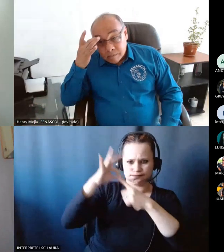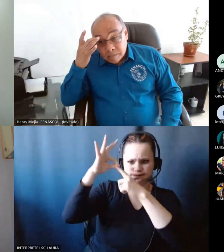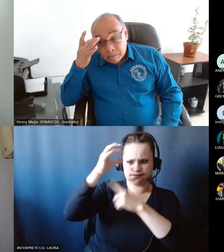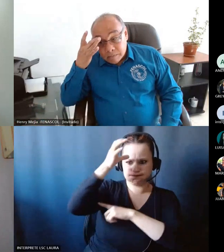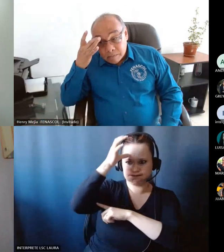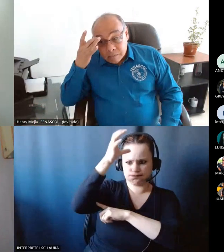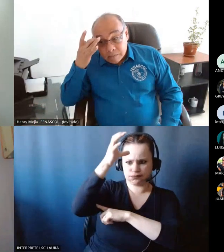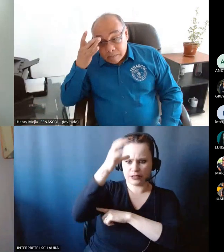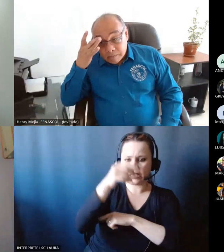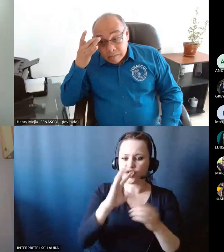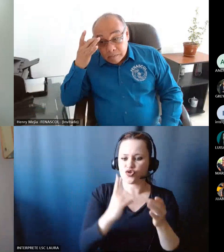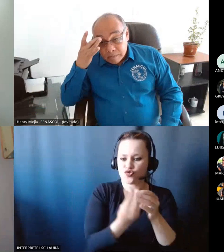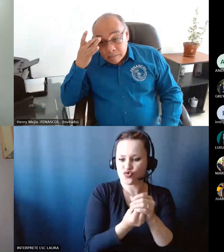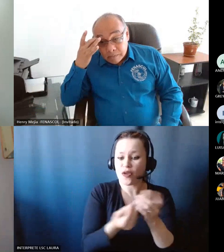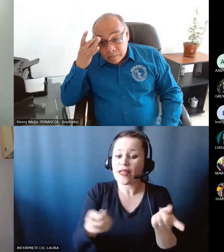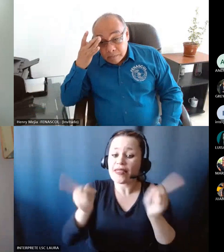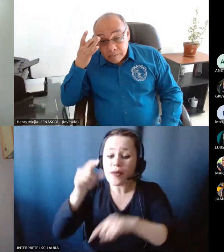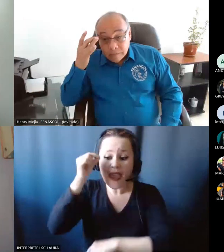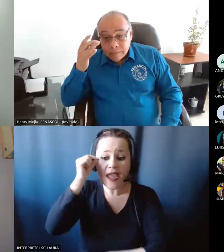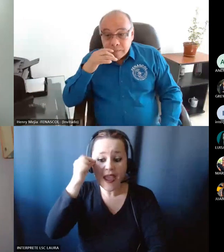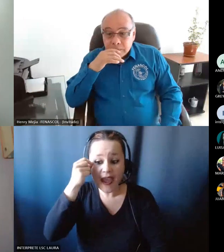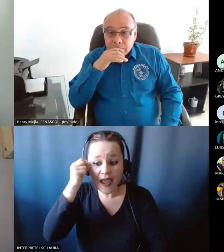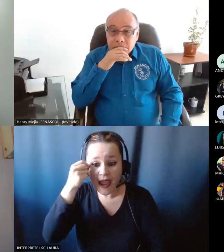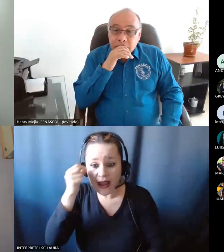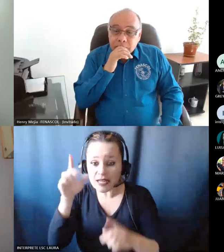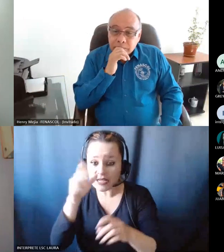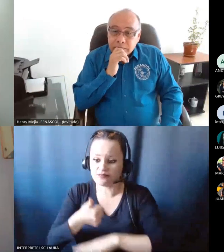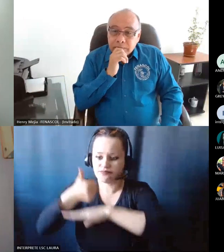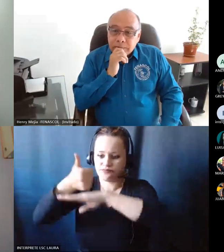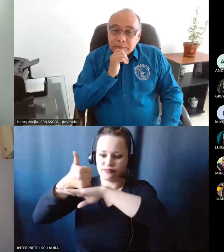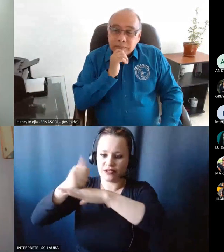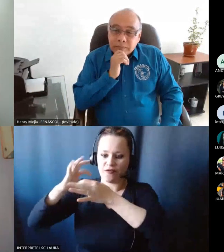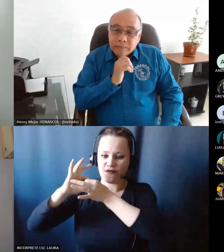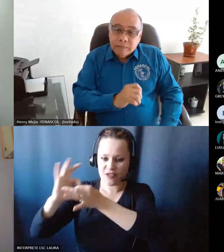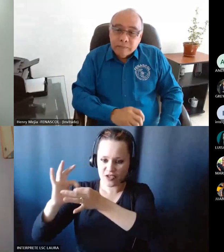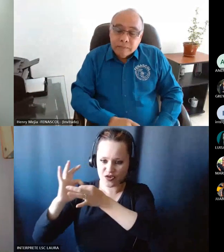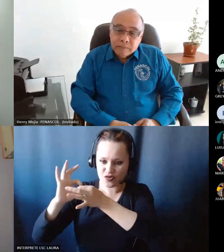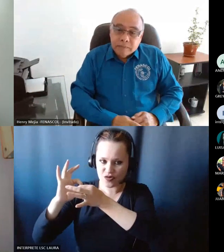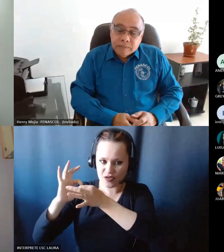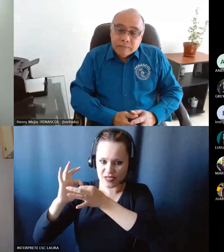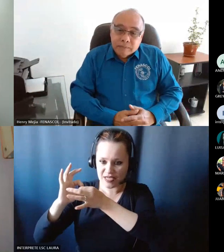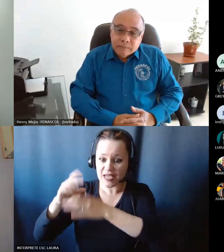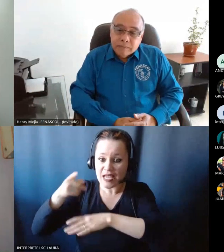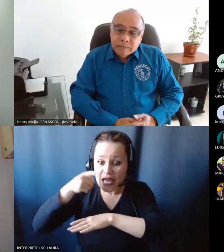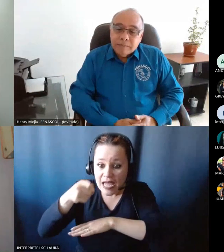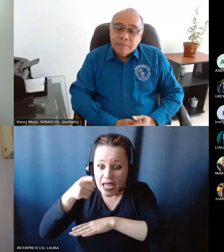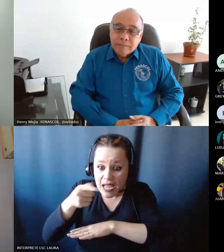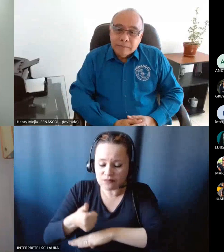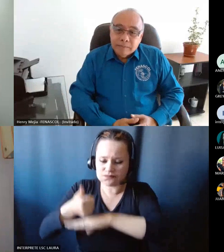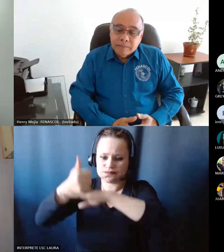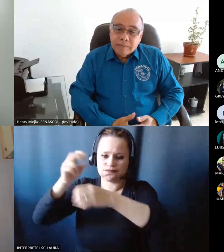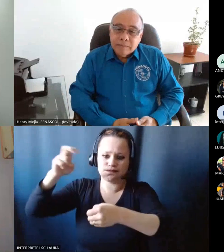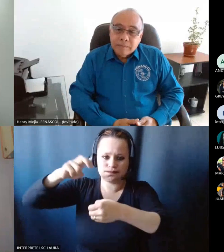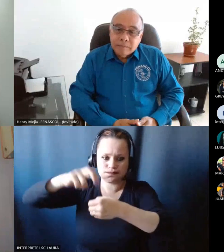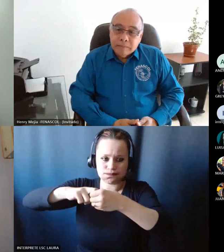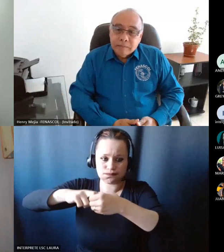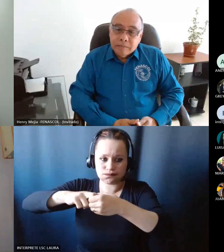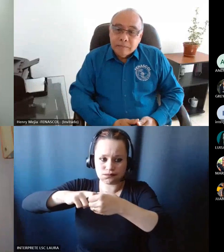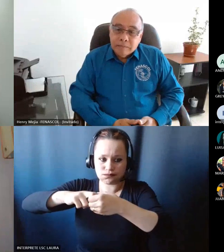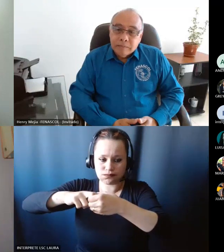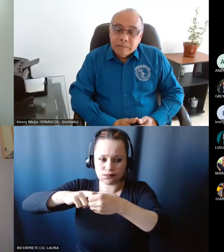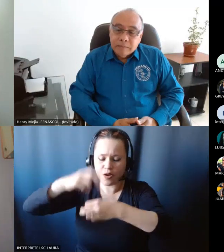Henry Mejía director de fenascol director de la secretaría Regional de Sudamérica de la Federación de mudos e